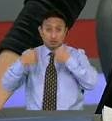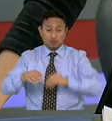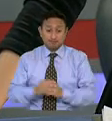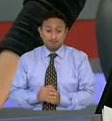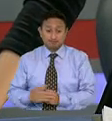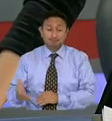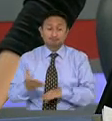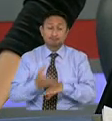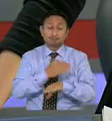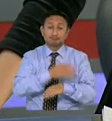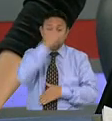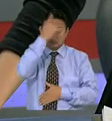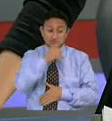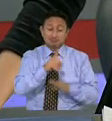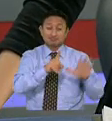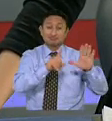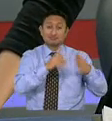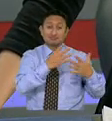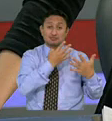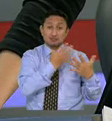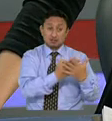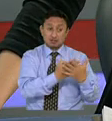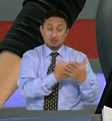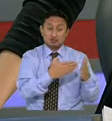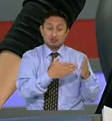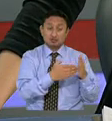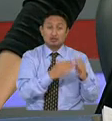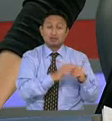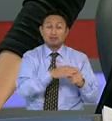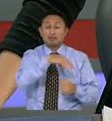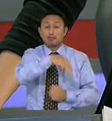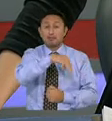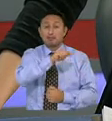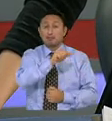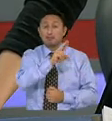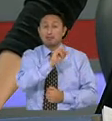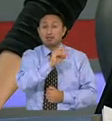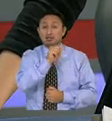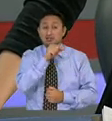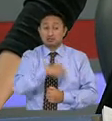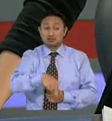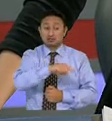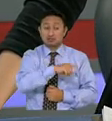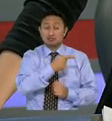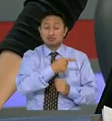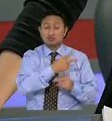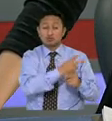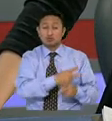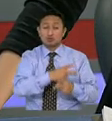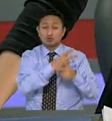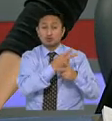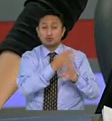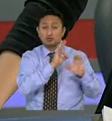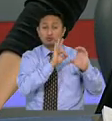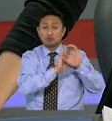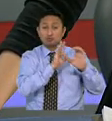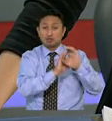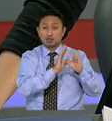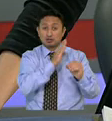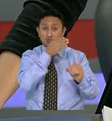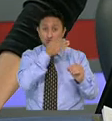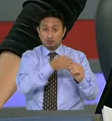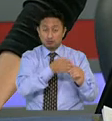la sentencia de 6 meses de cárcel contra María Fernanda Rivadeneira, consejera del Consejo de